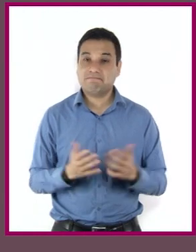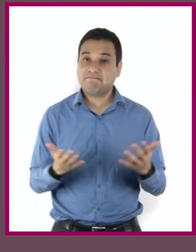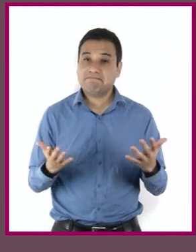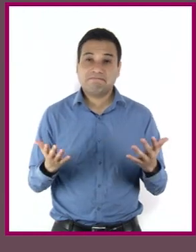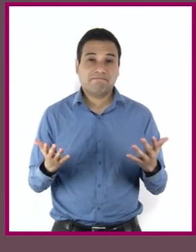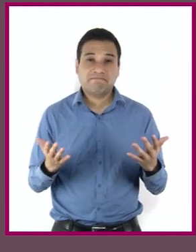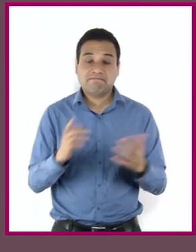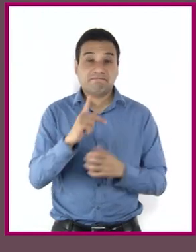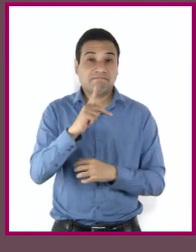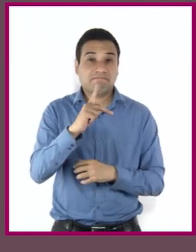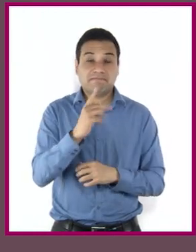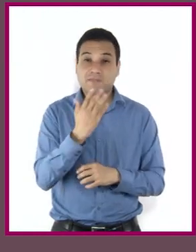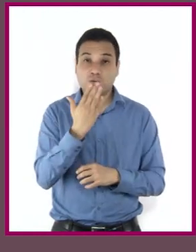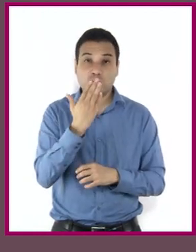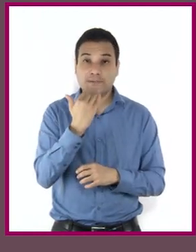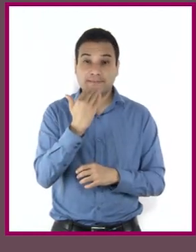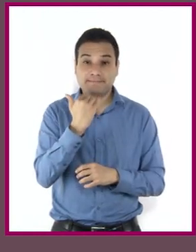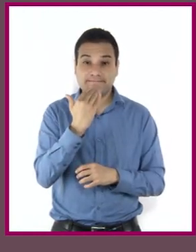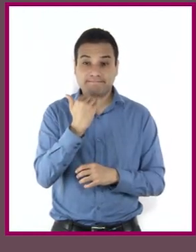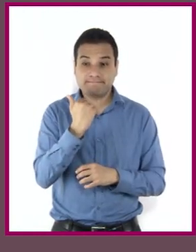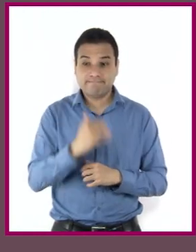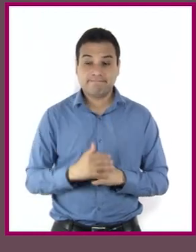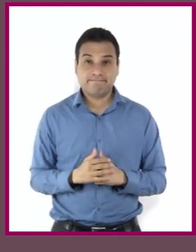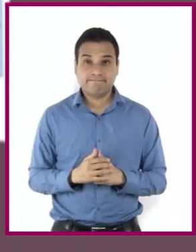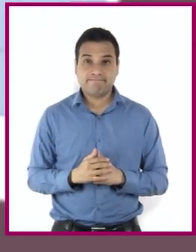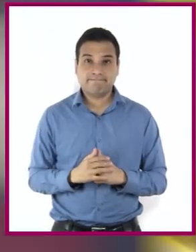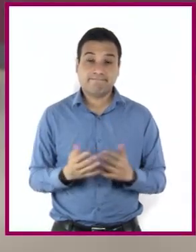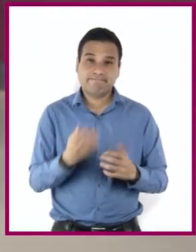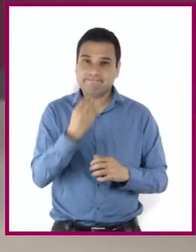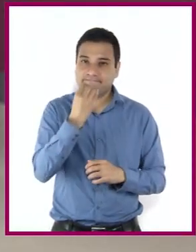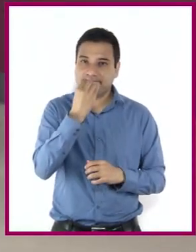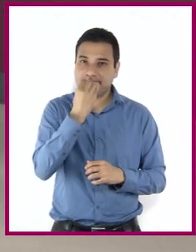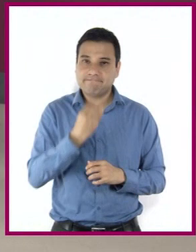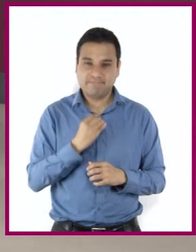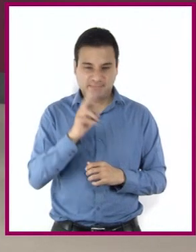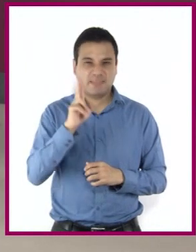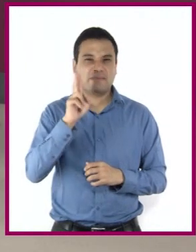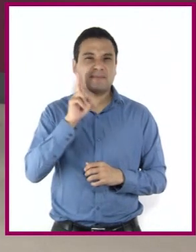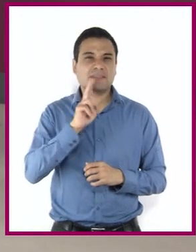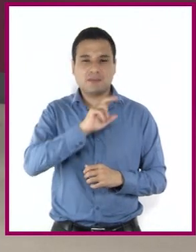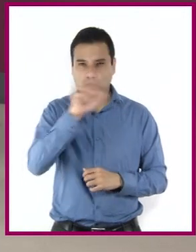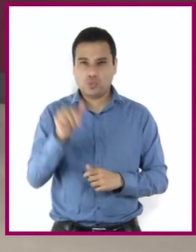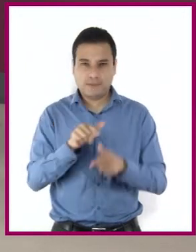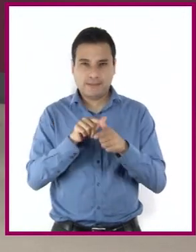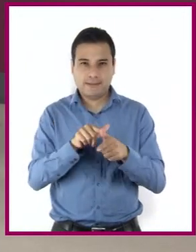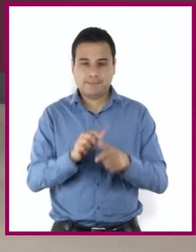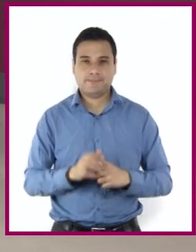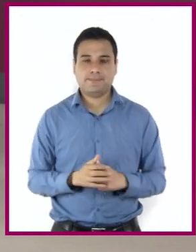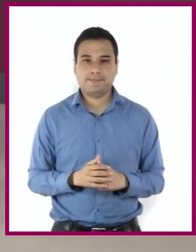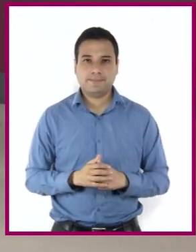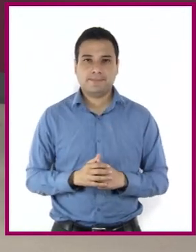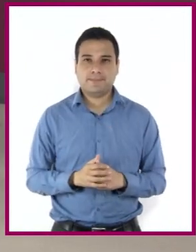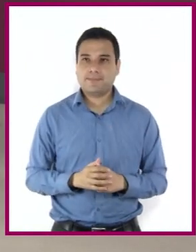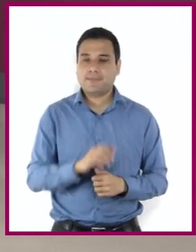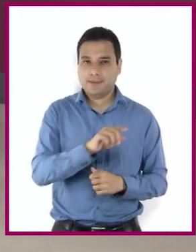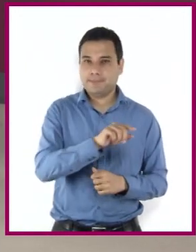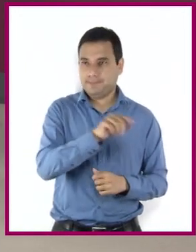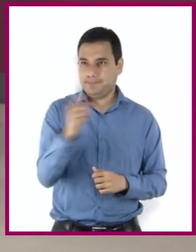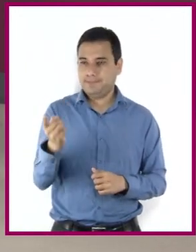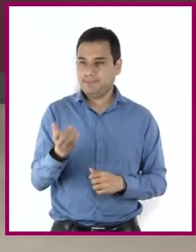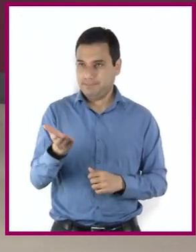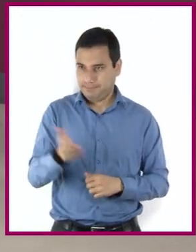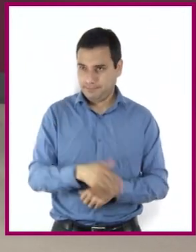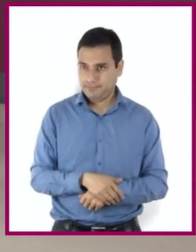Desafortunadamente, esa letra no está en nuestro tablero, pero no te preocupes, tendrás otra oportunidad. Así que, Mercedes, es tu